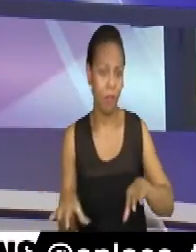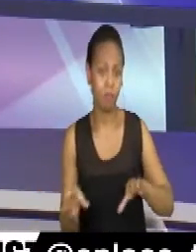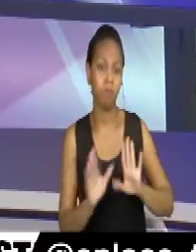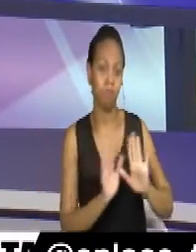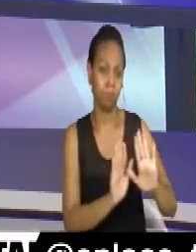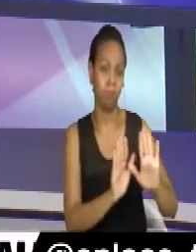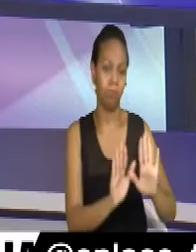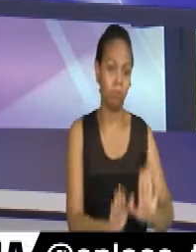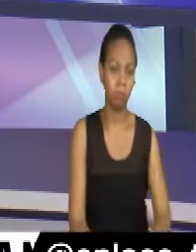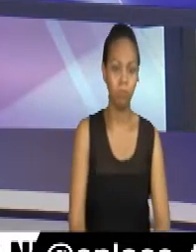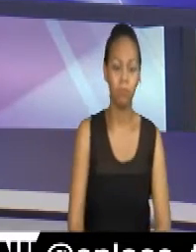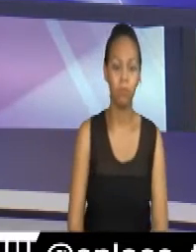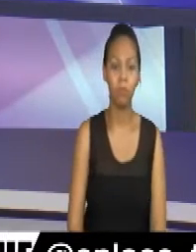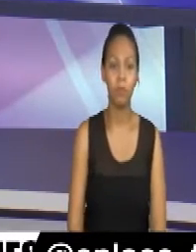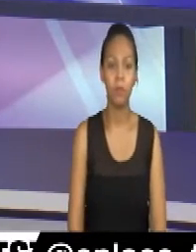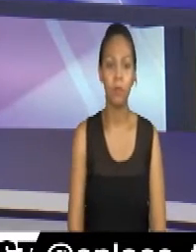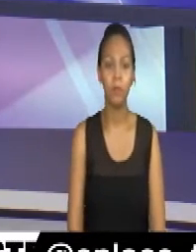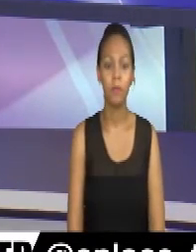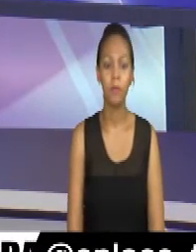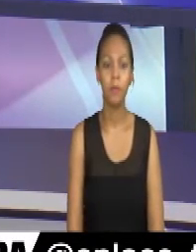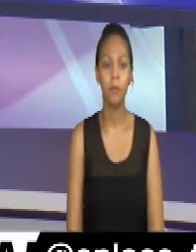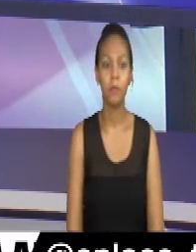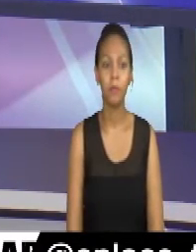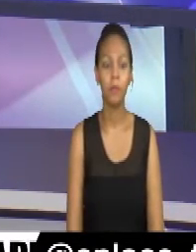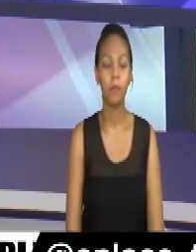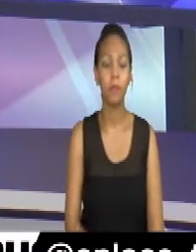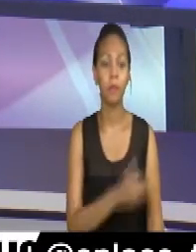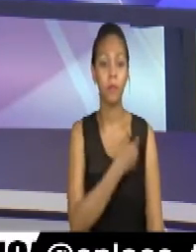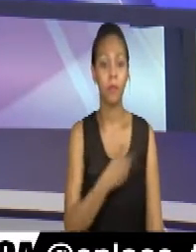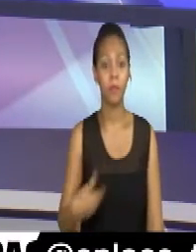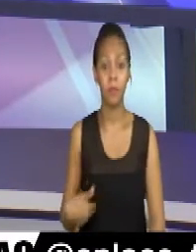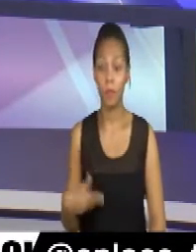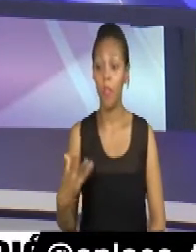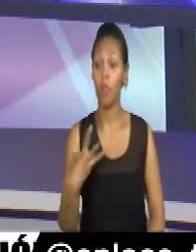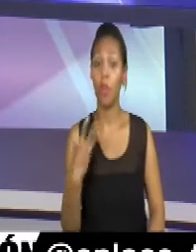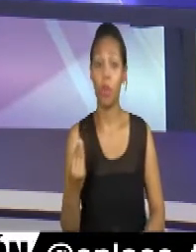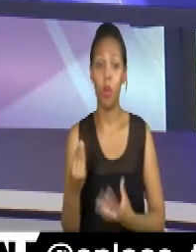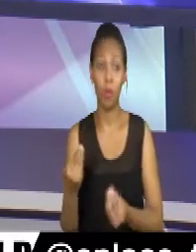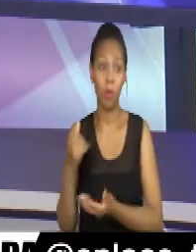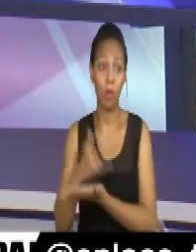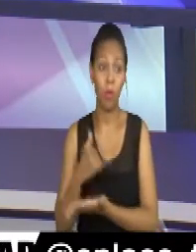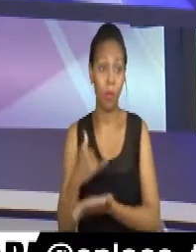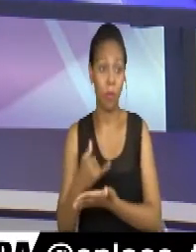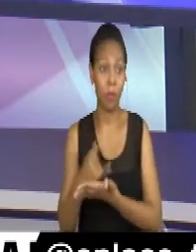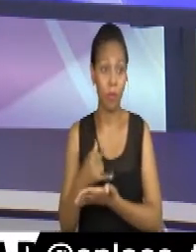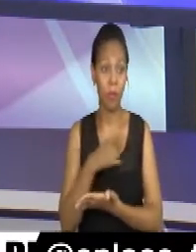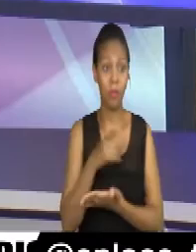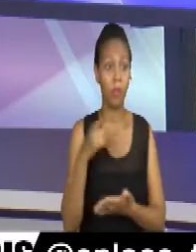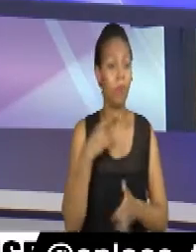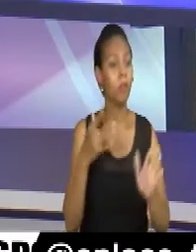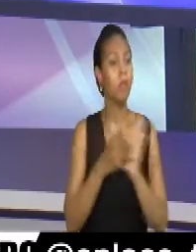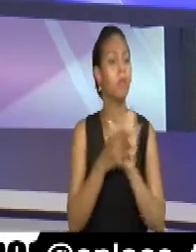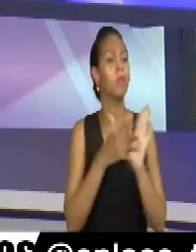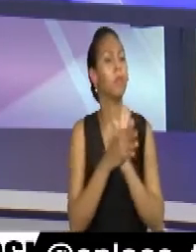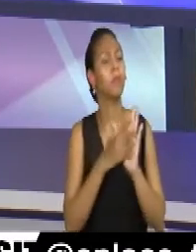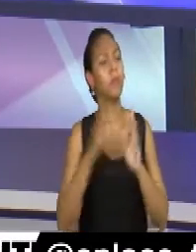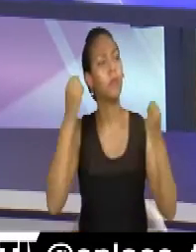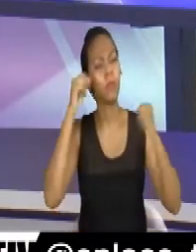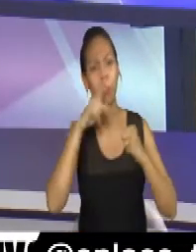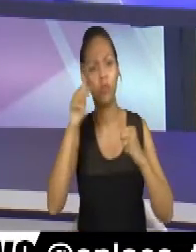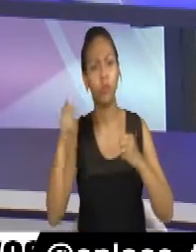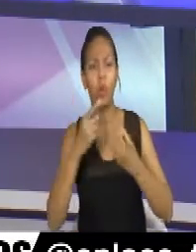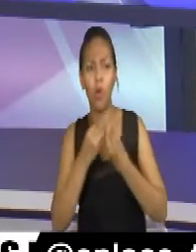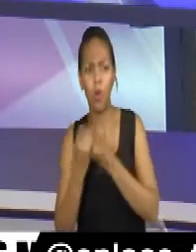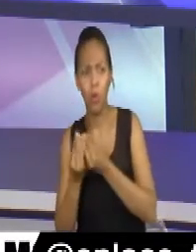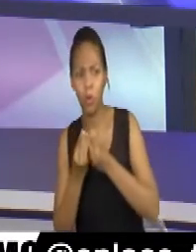Presidente del Comité de Gremios de Barranca Bermeja, Eduardo Díaz, mostró su posición frente a la decisión tomada por el Consejo Municipal. Dijo el